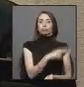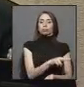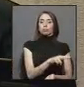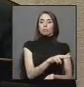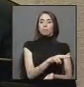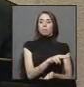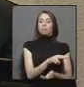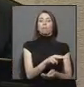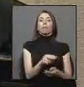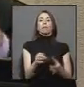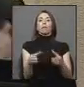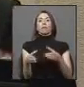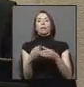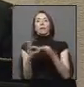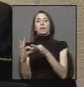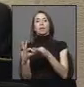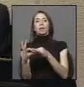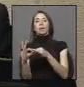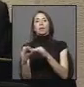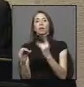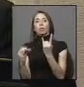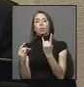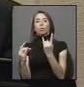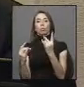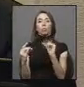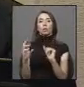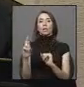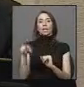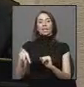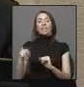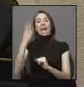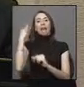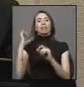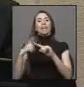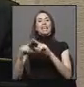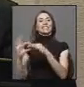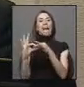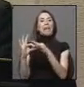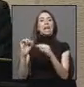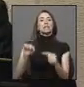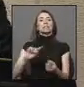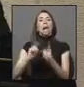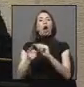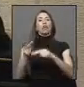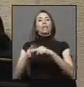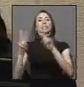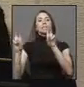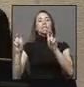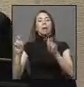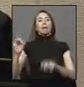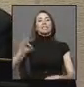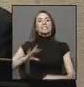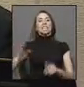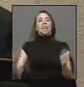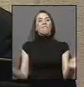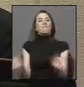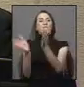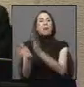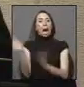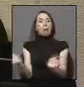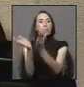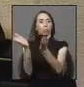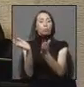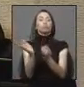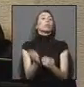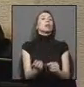la Alianza, hoy día Chile Vamos, sea a la nueva mayoría, es decir, a los dos grandes